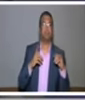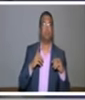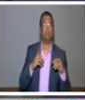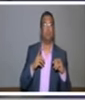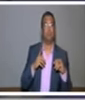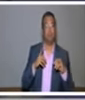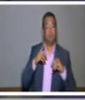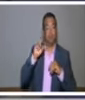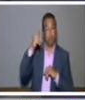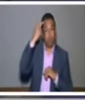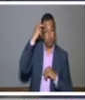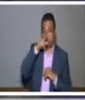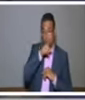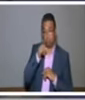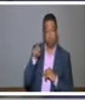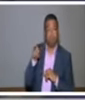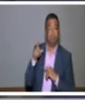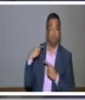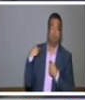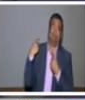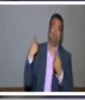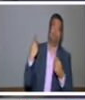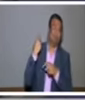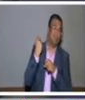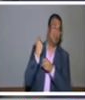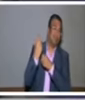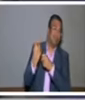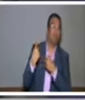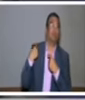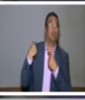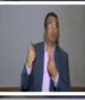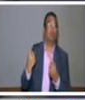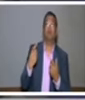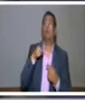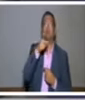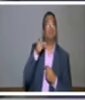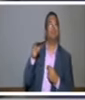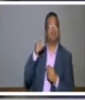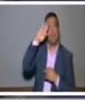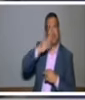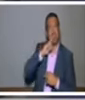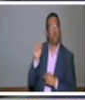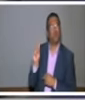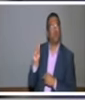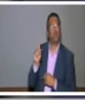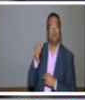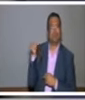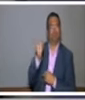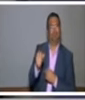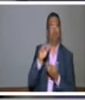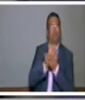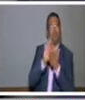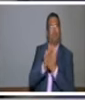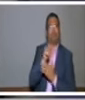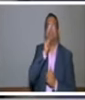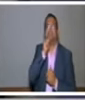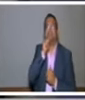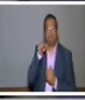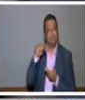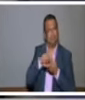de Puerto Rico, desde hace muchos años, envía sus hijos a las escuelas privadas. ¿Es eso una